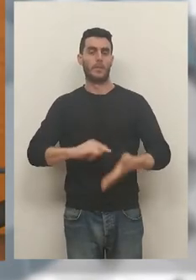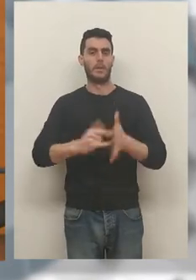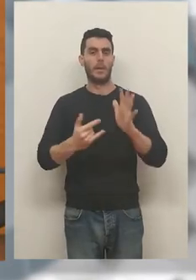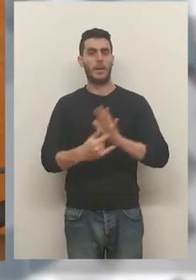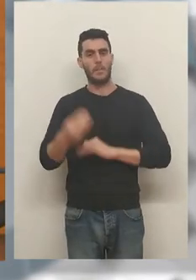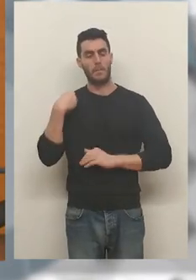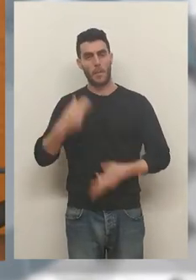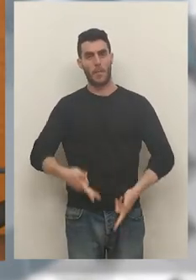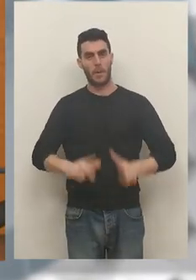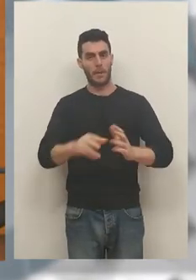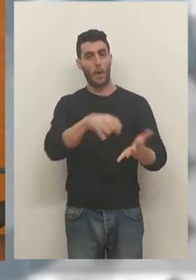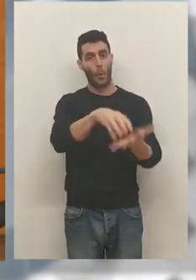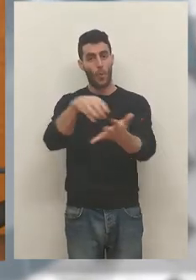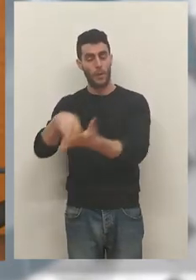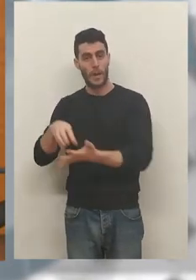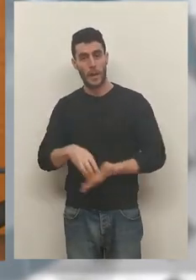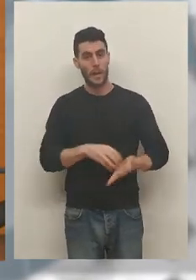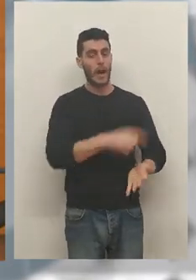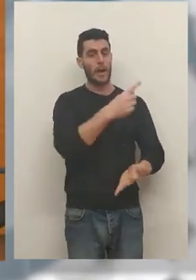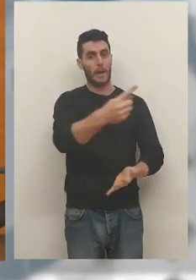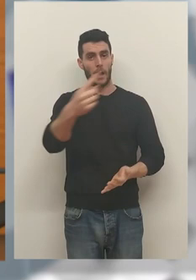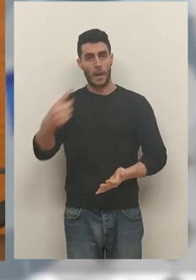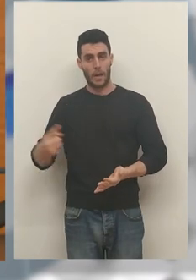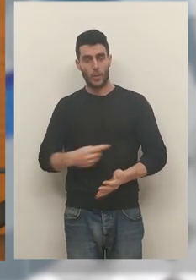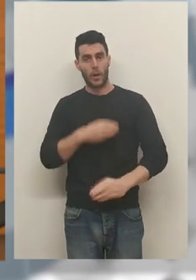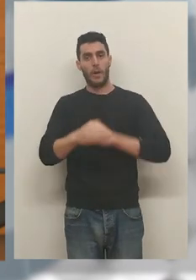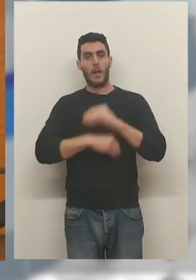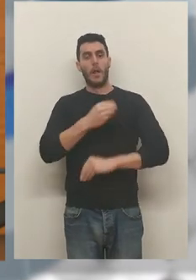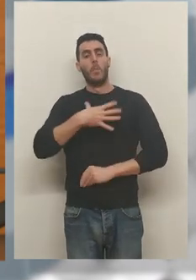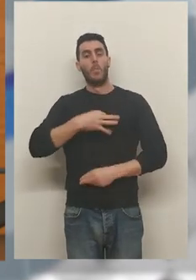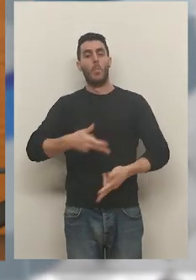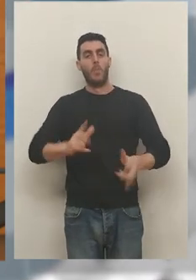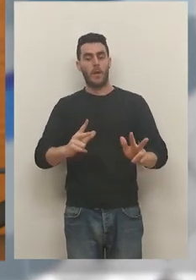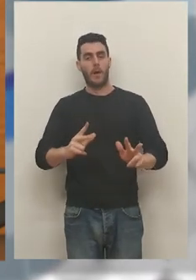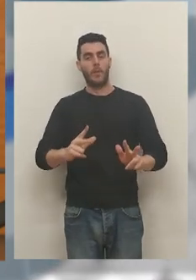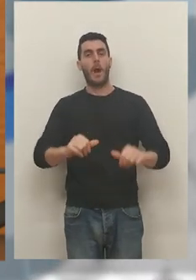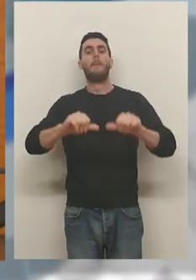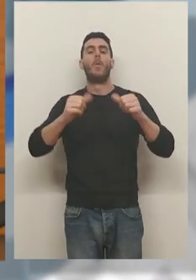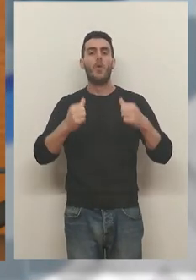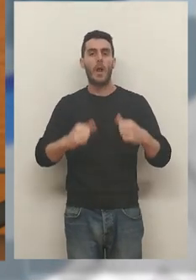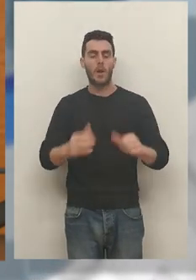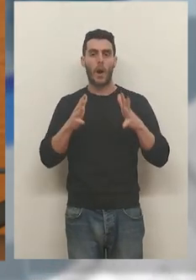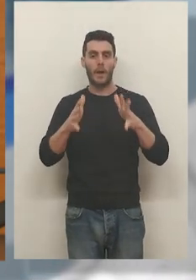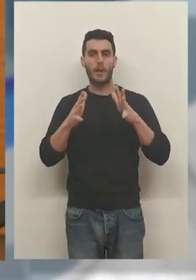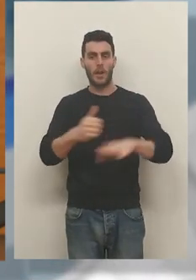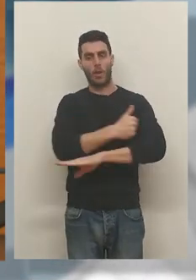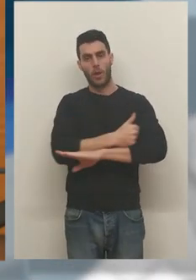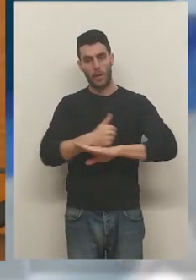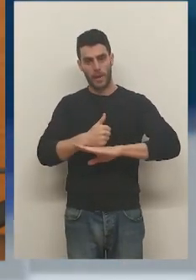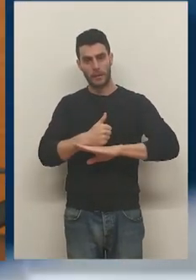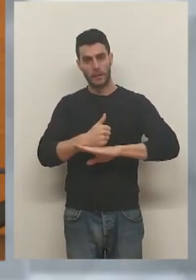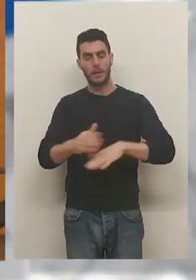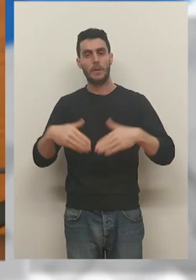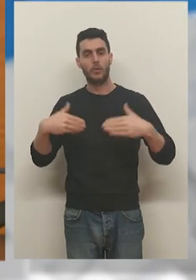este sistema permitirá que cada unidad pueda realizar una modulación de esta atención